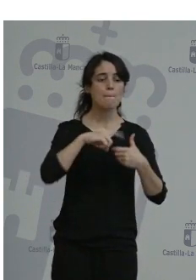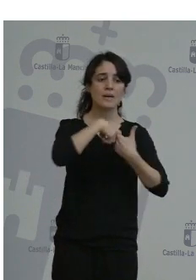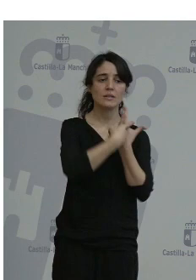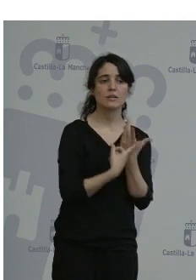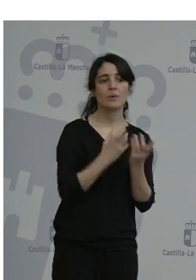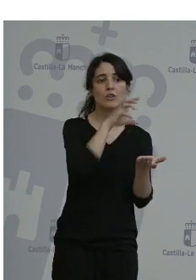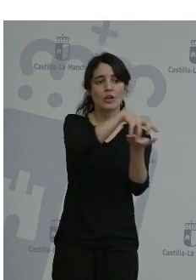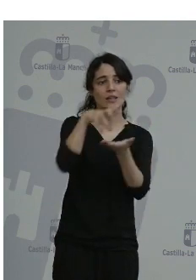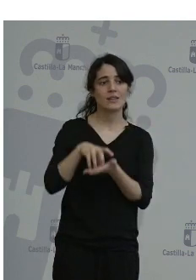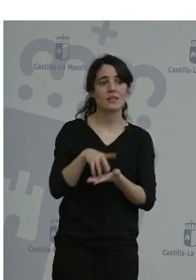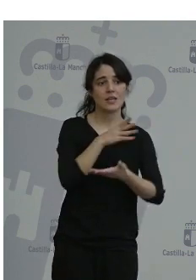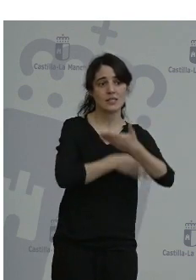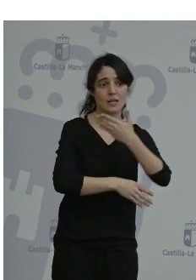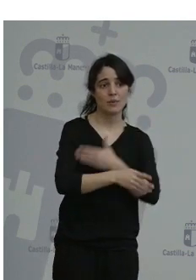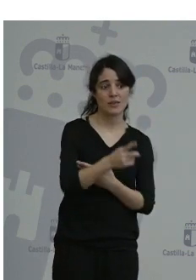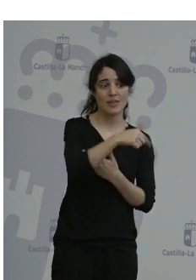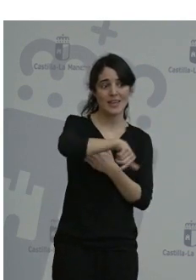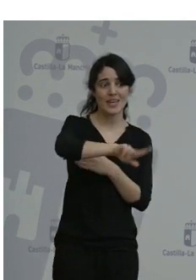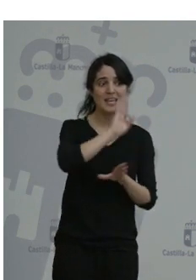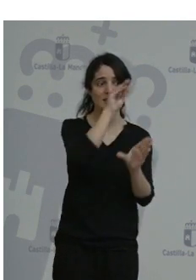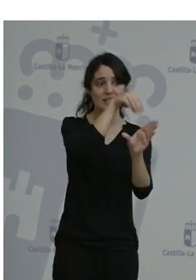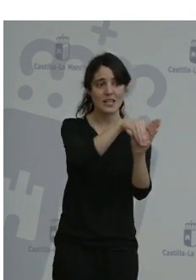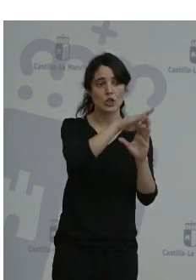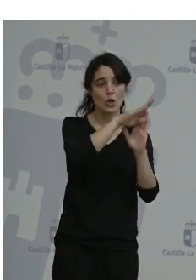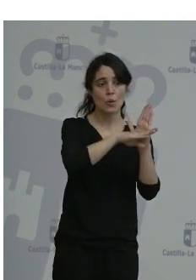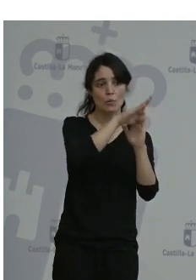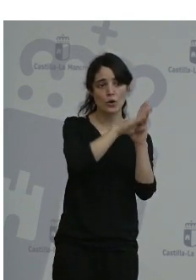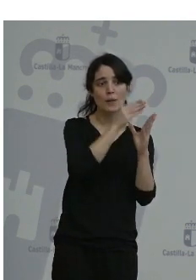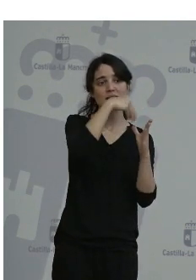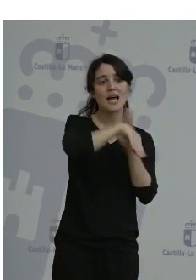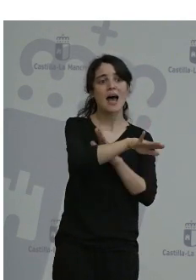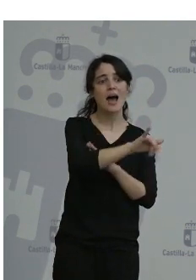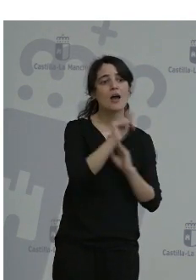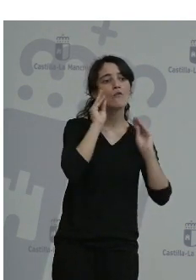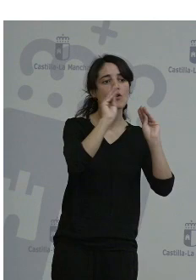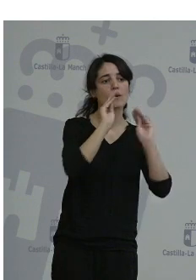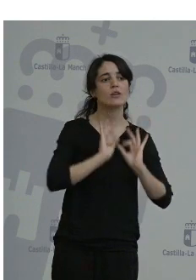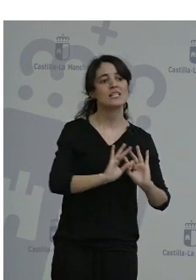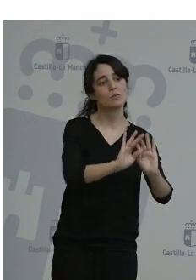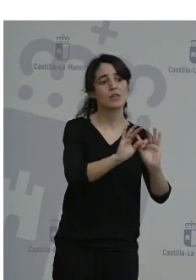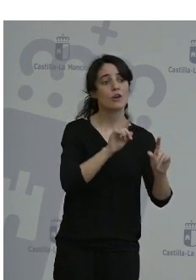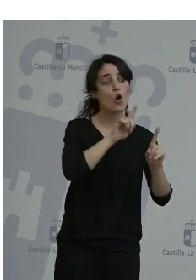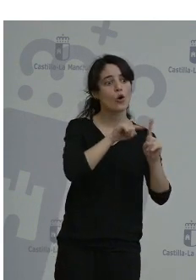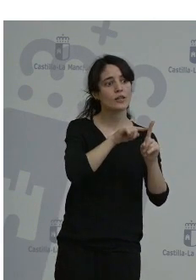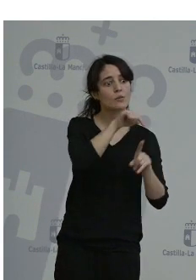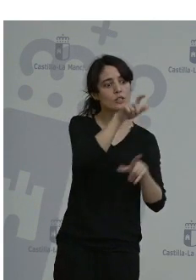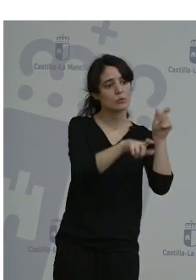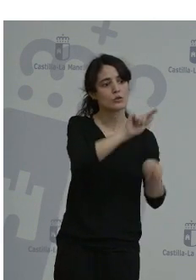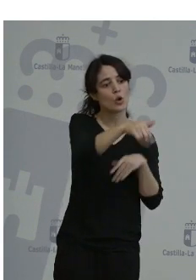discapacidad que tengan en sus programas la formación específica para poder acceder a las plazas de